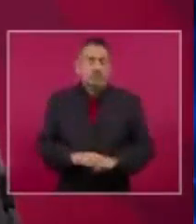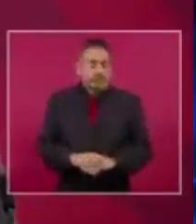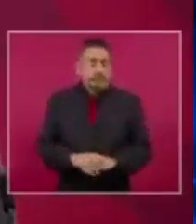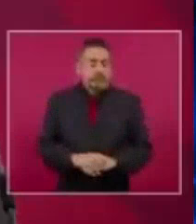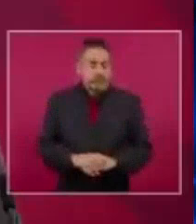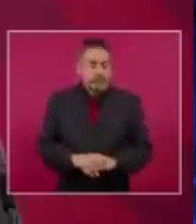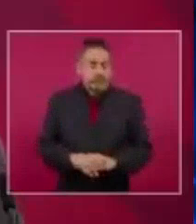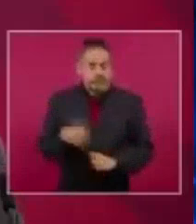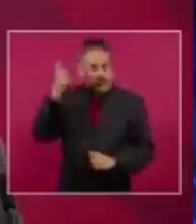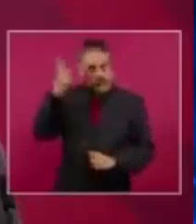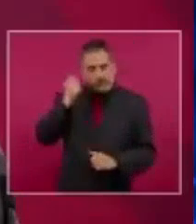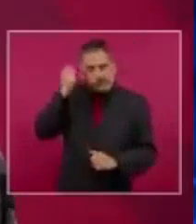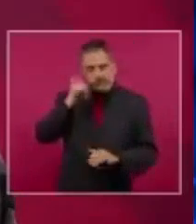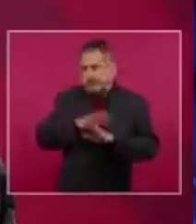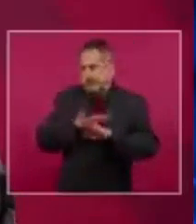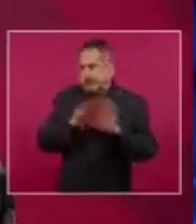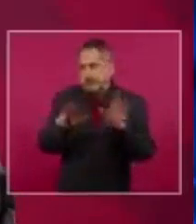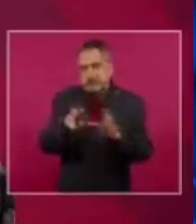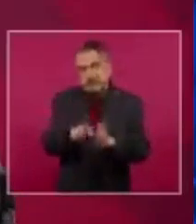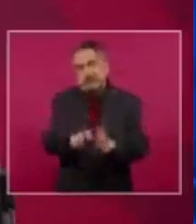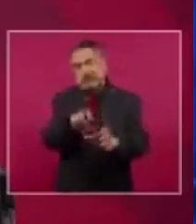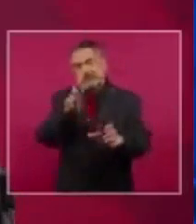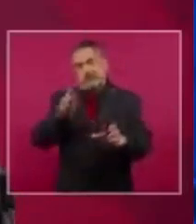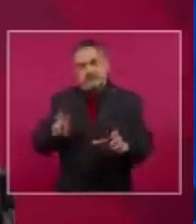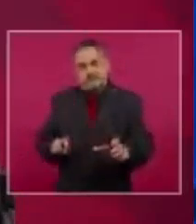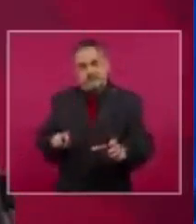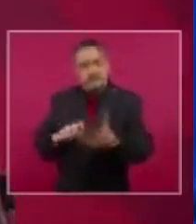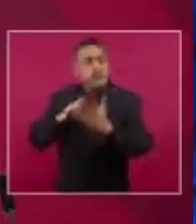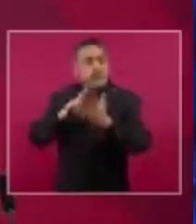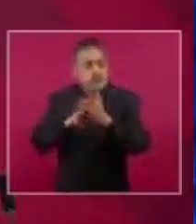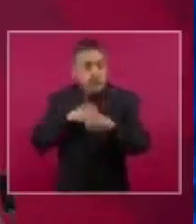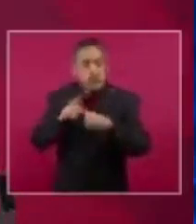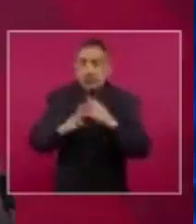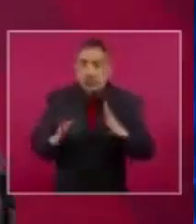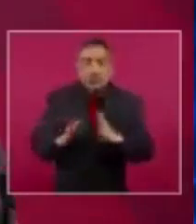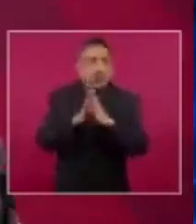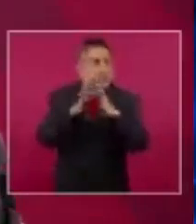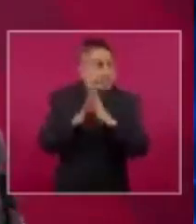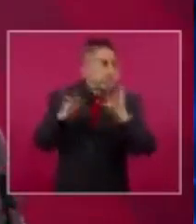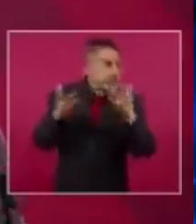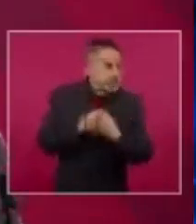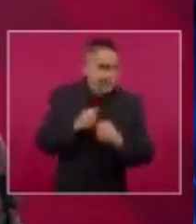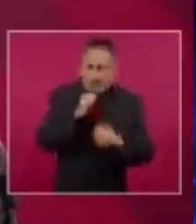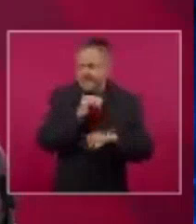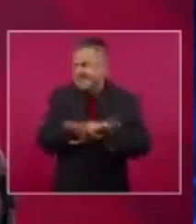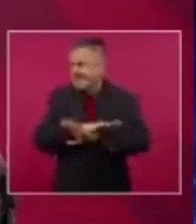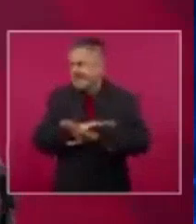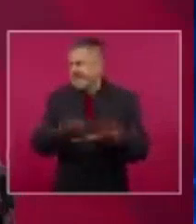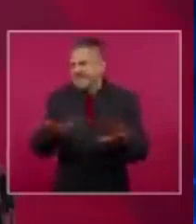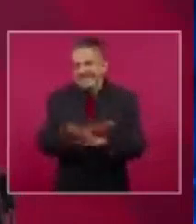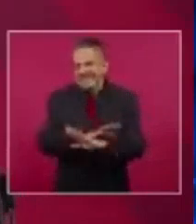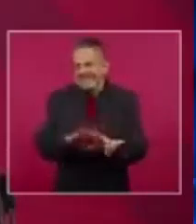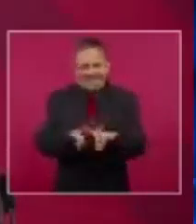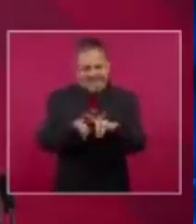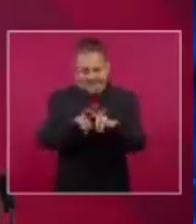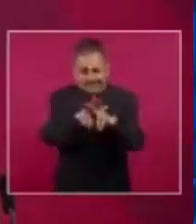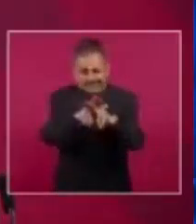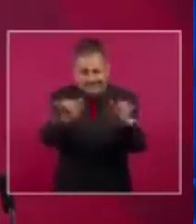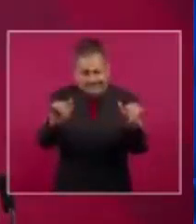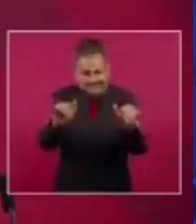Y me jubilo y no vuelvo a participar en ninguna